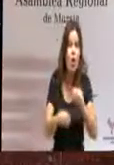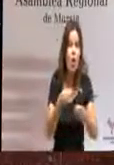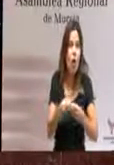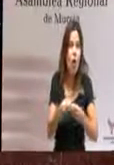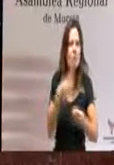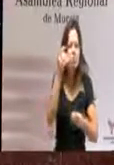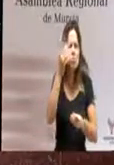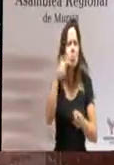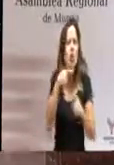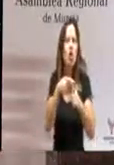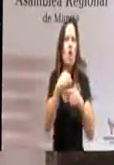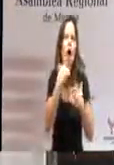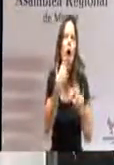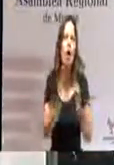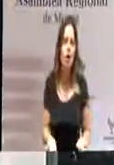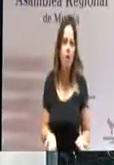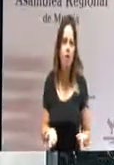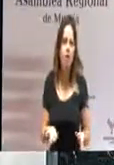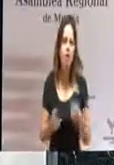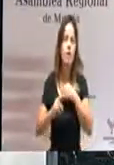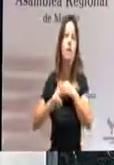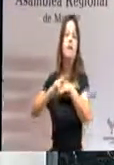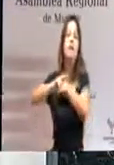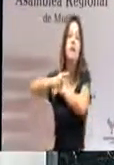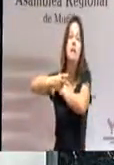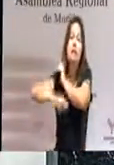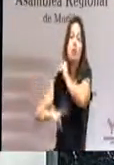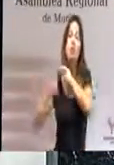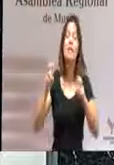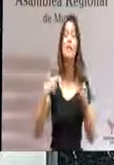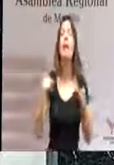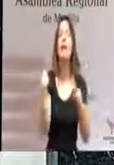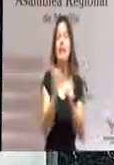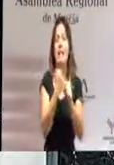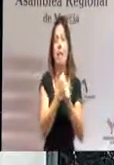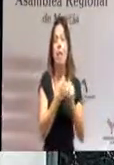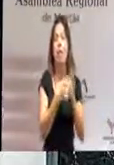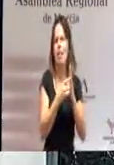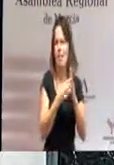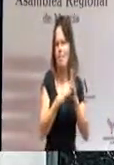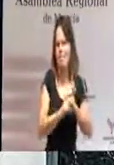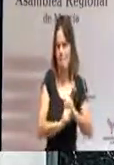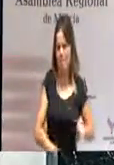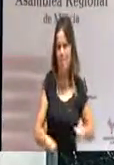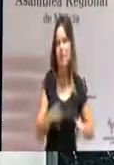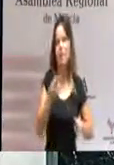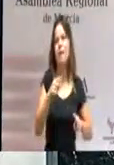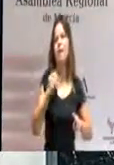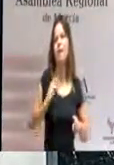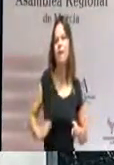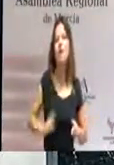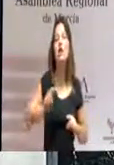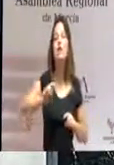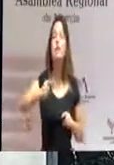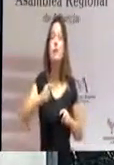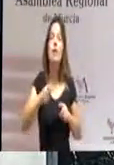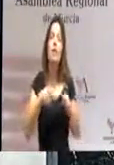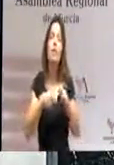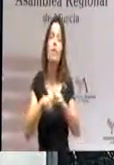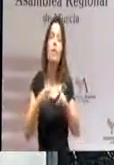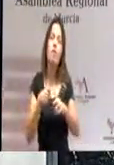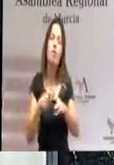esto? En segundo lugar, tras la precarización laboral y la devaluación salarial, el siguiente factor de crecimiento de la